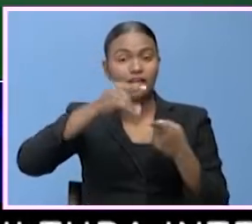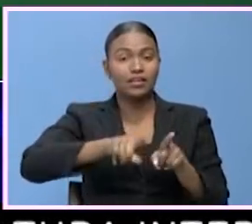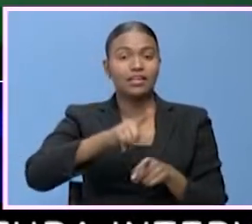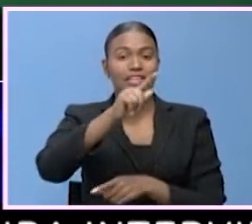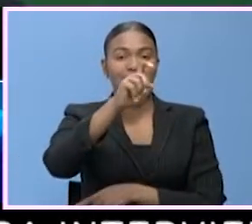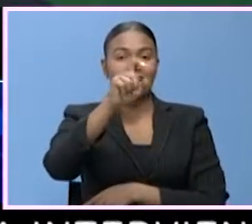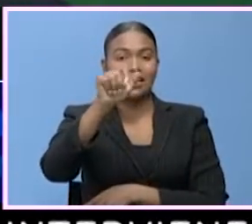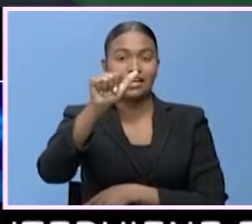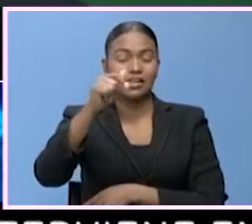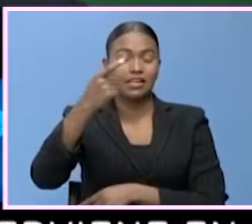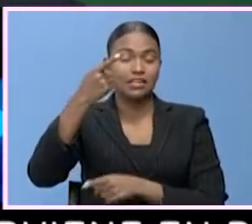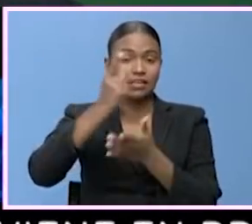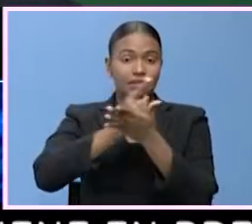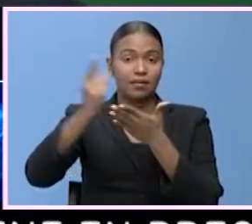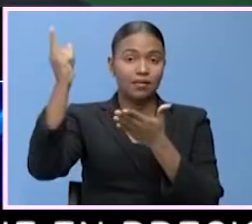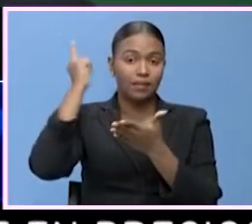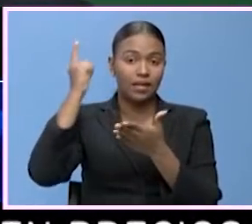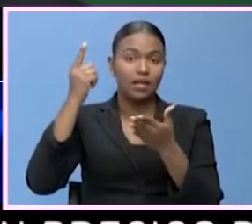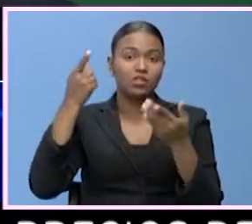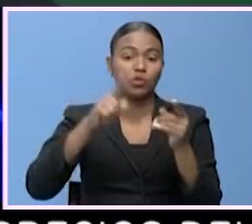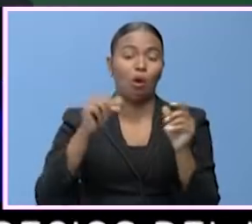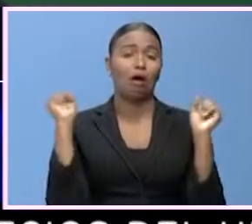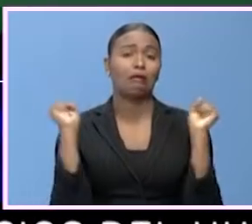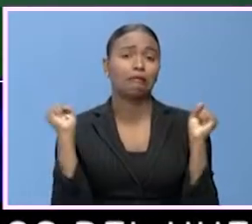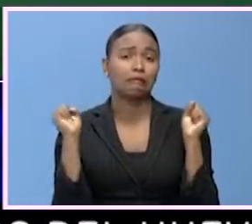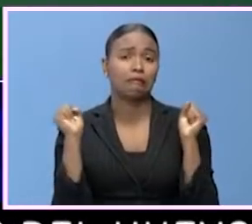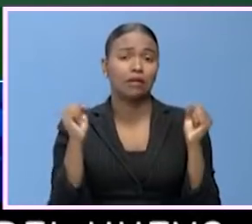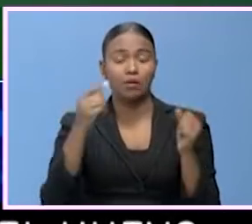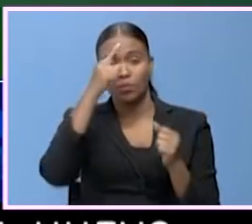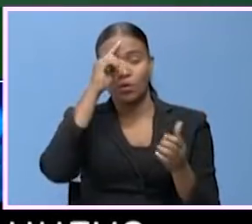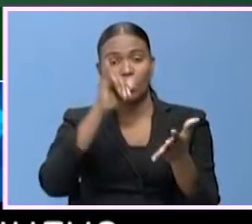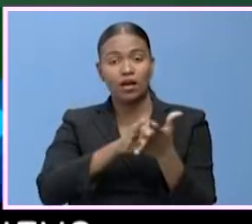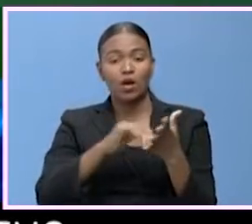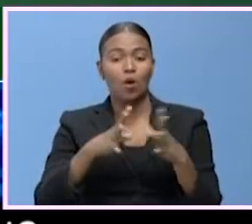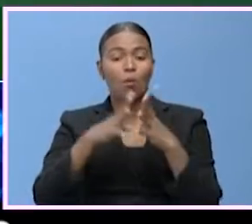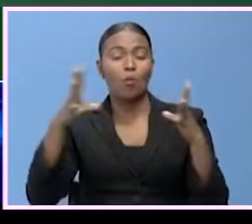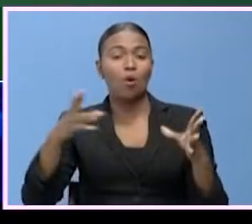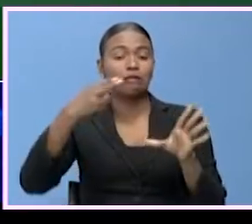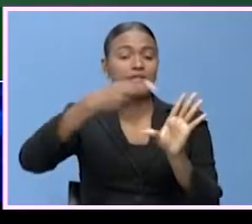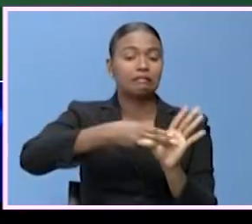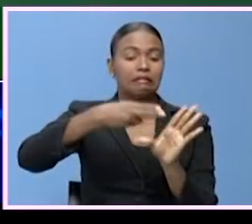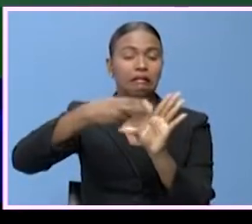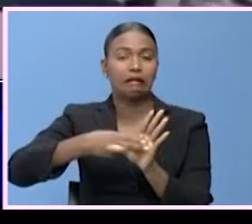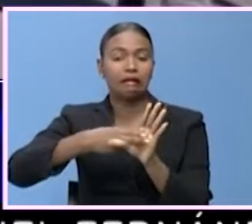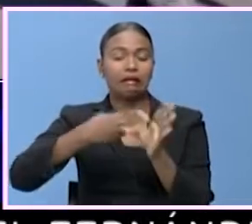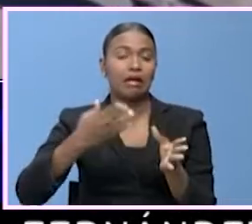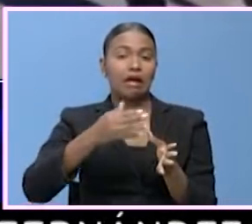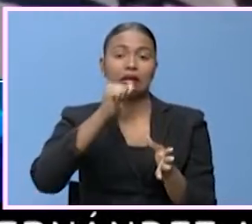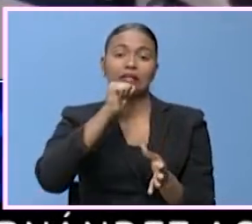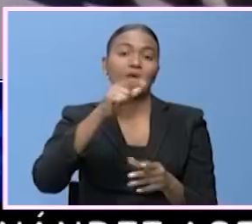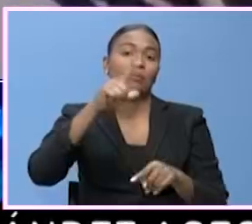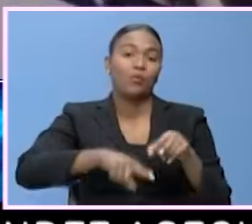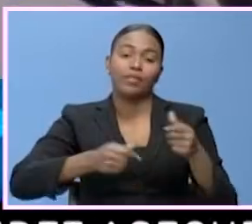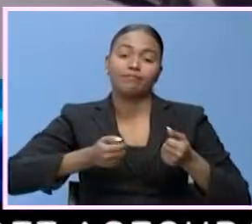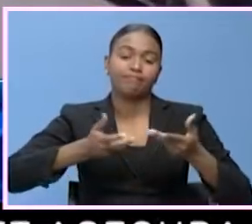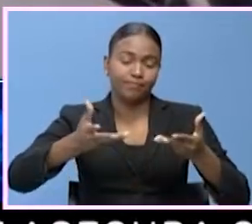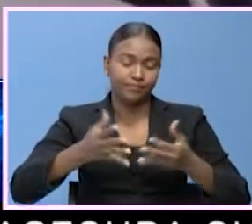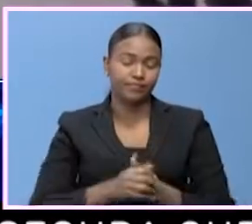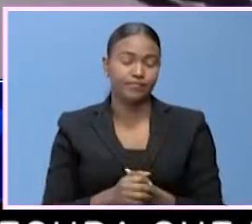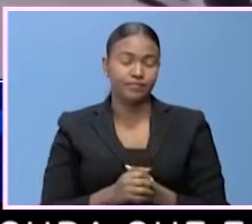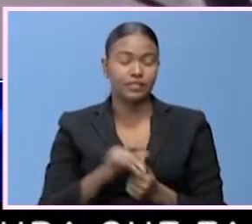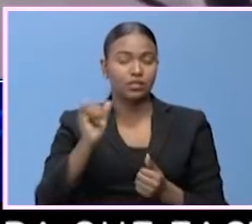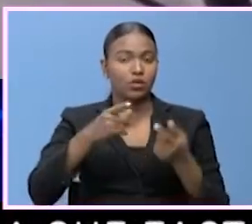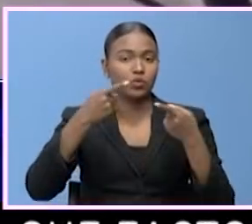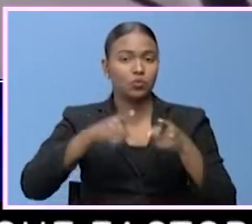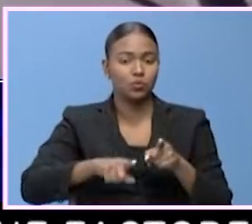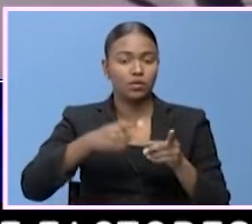la semana pasada, se produjo una nevada, y por consiguiente muchas de las refinerías de petróleo quedaron afectadas. En otro orden, sobre la concesión del